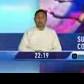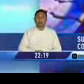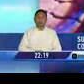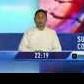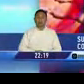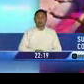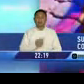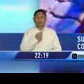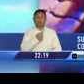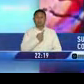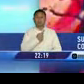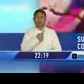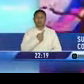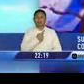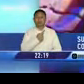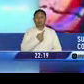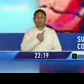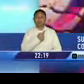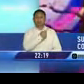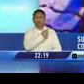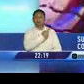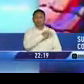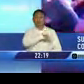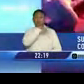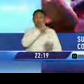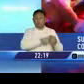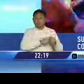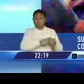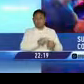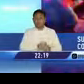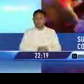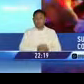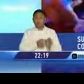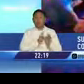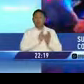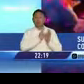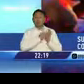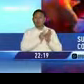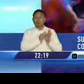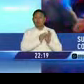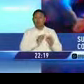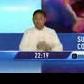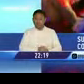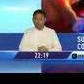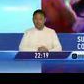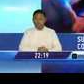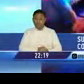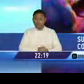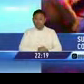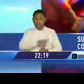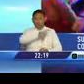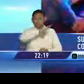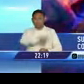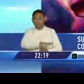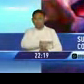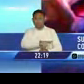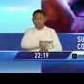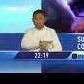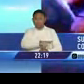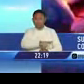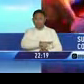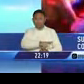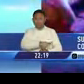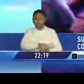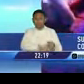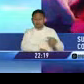Así es como fue detenido este ciudadano al norte de Quito, en Calderón para ser exactos. Está en el suelo y boca abajo. Al